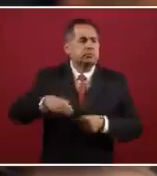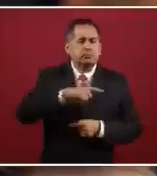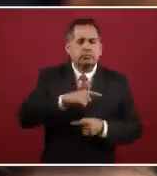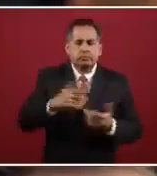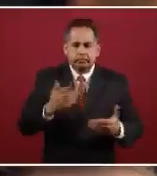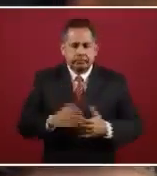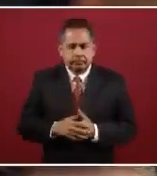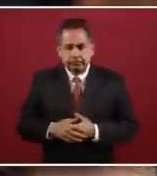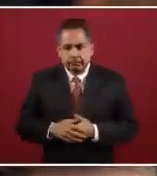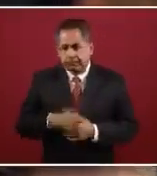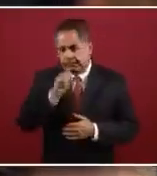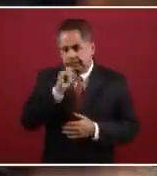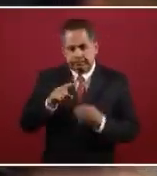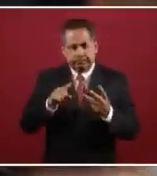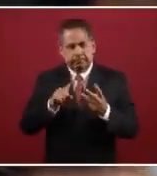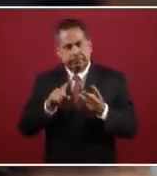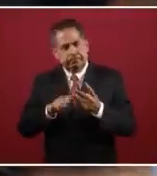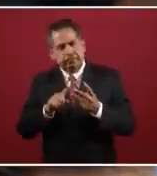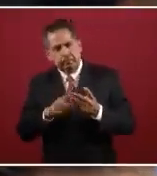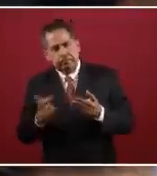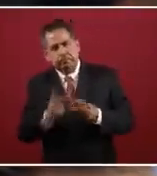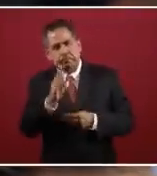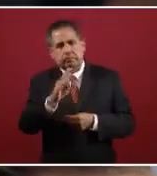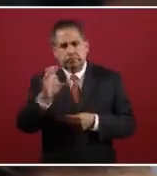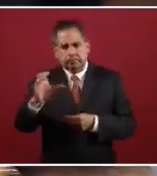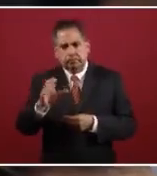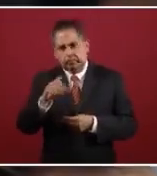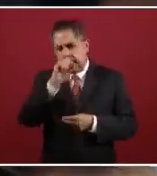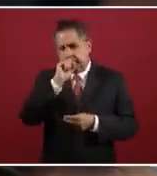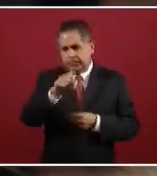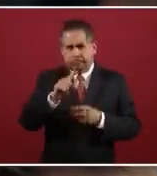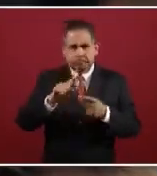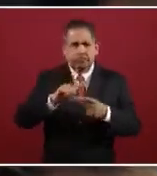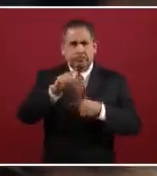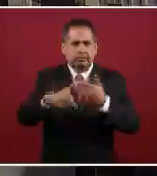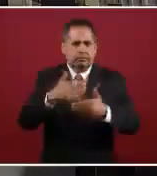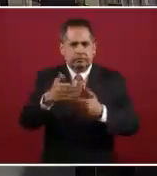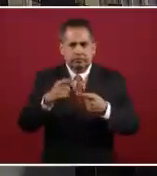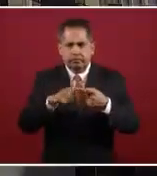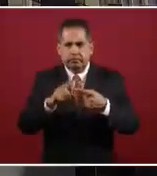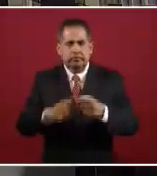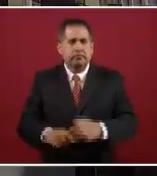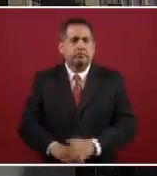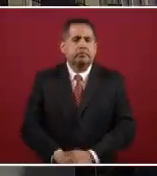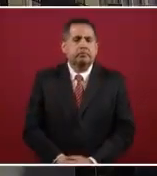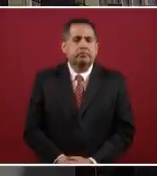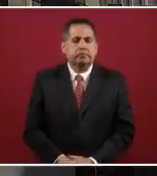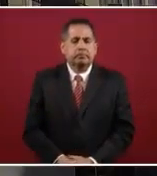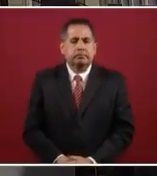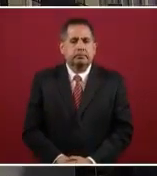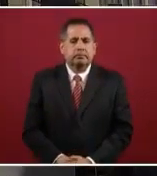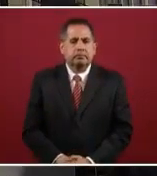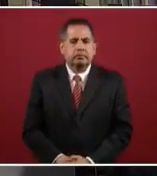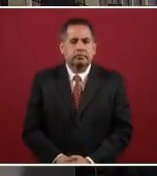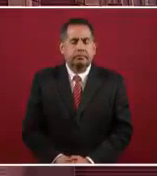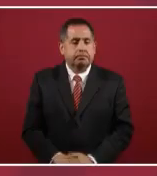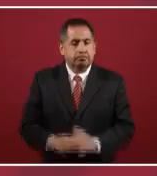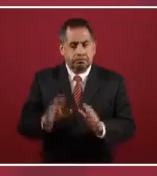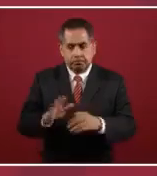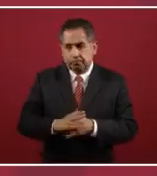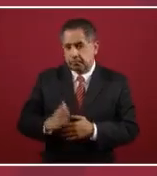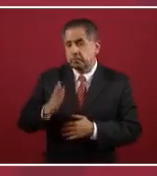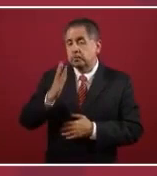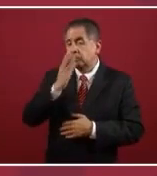permite, tengo una segunda pregunta de Baja California, precisamente, pero si gusta primero esta. Bueno, lo de Sonora, se hizo